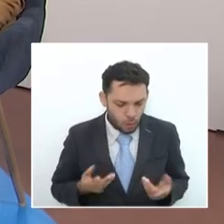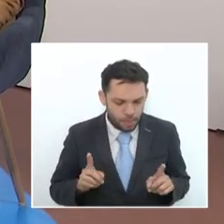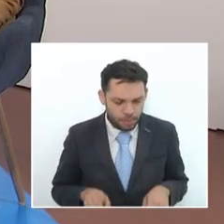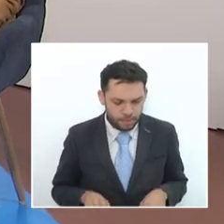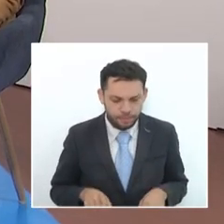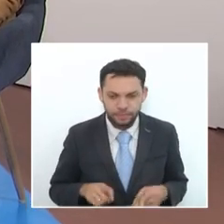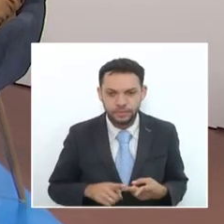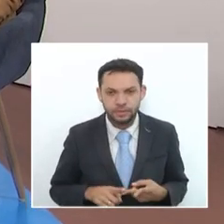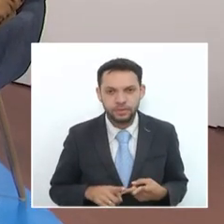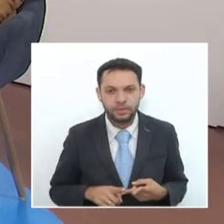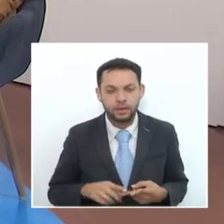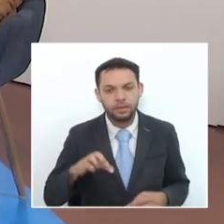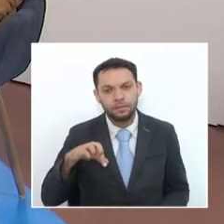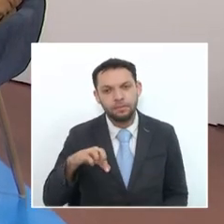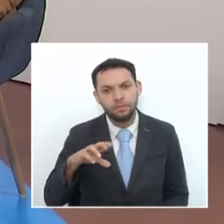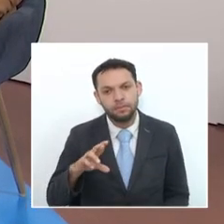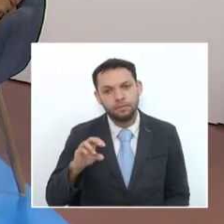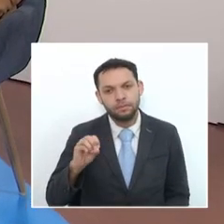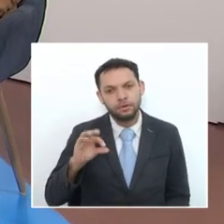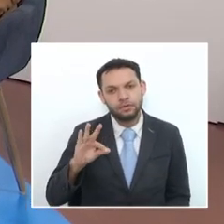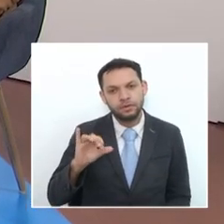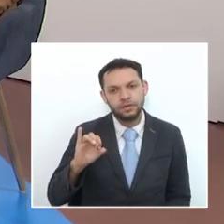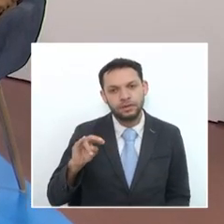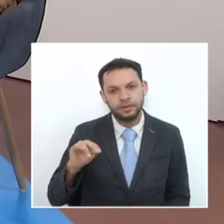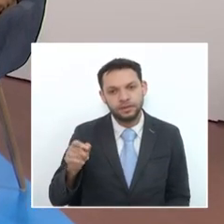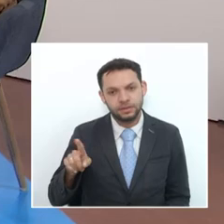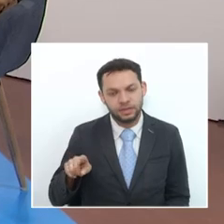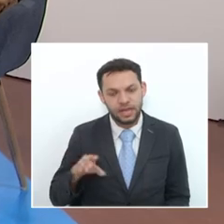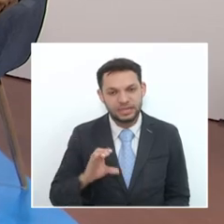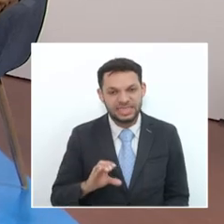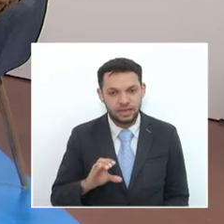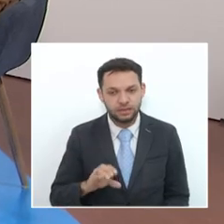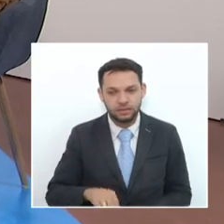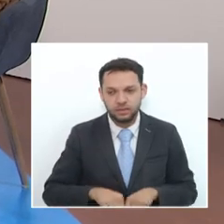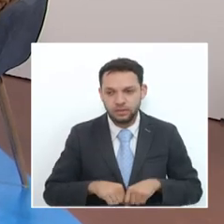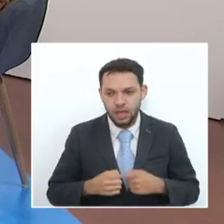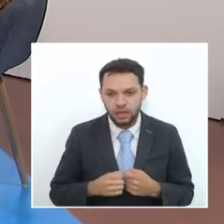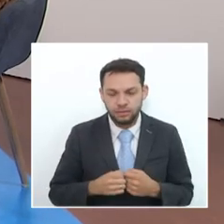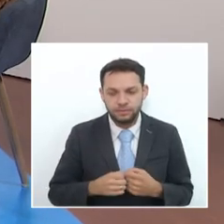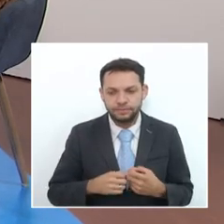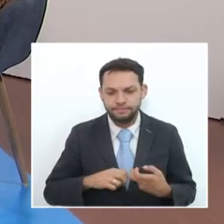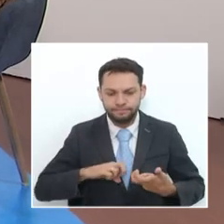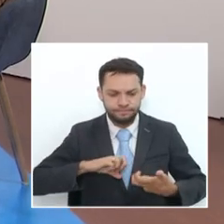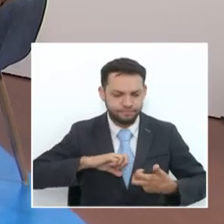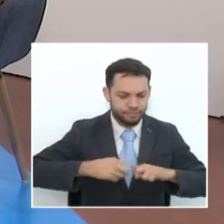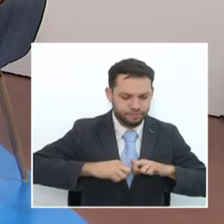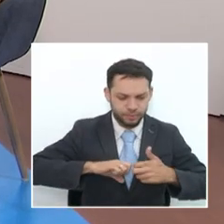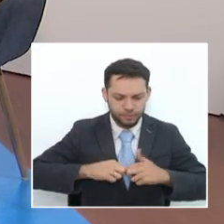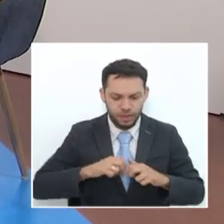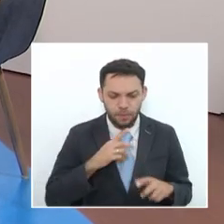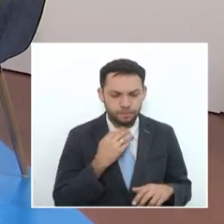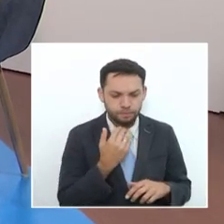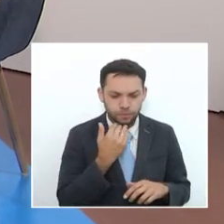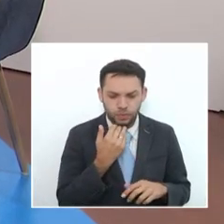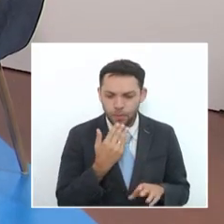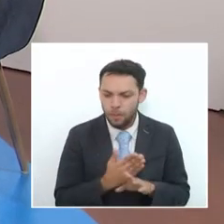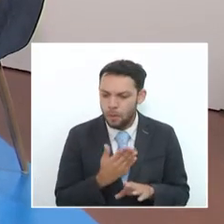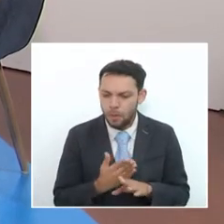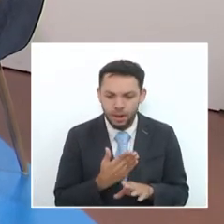C se altera? Estoy padeciendo esto hace 9 meses... y aún no sé qué me produce esta